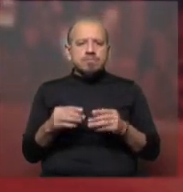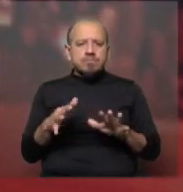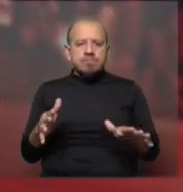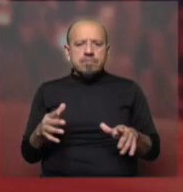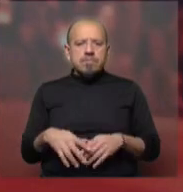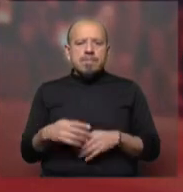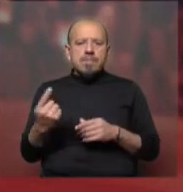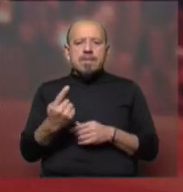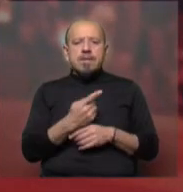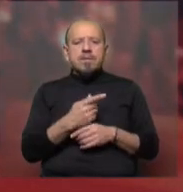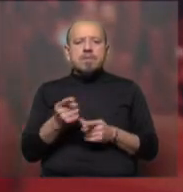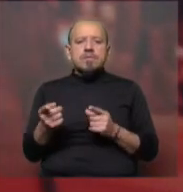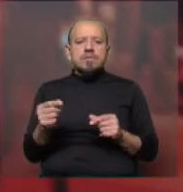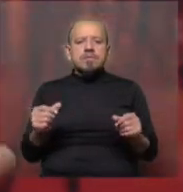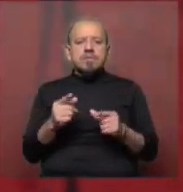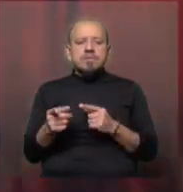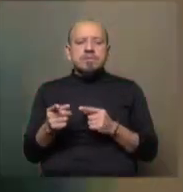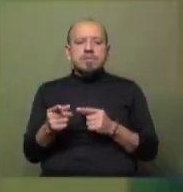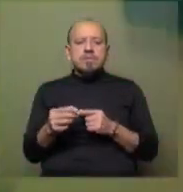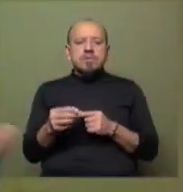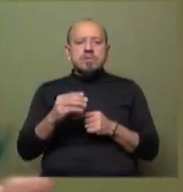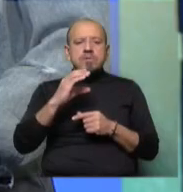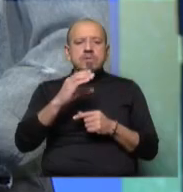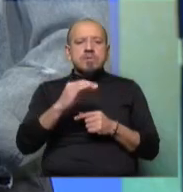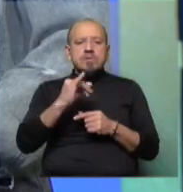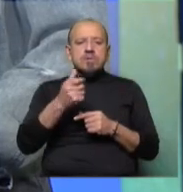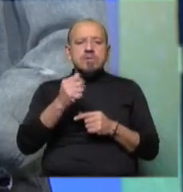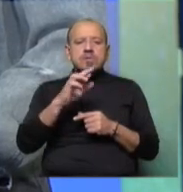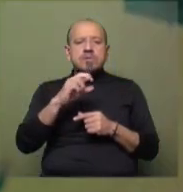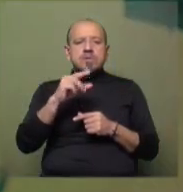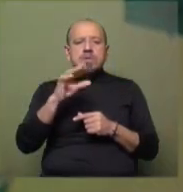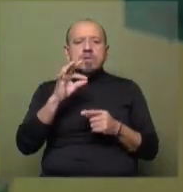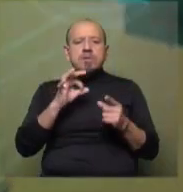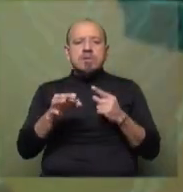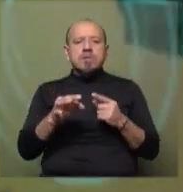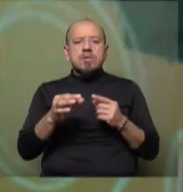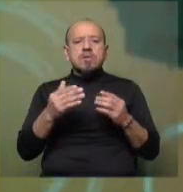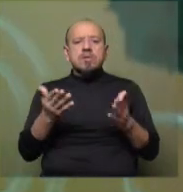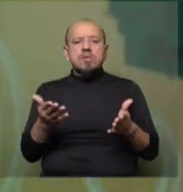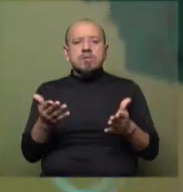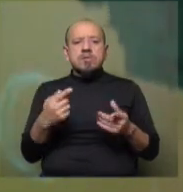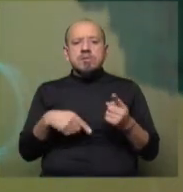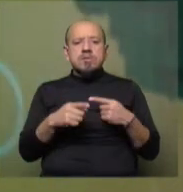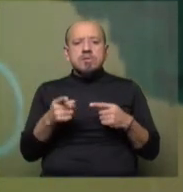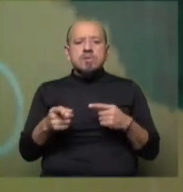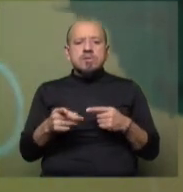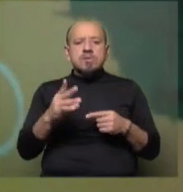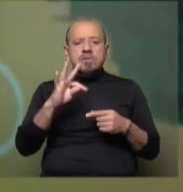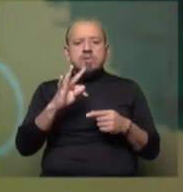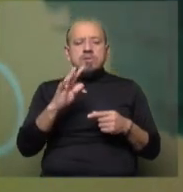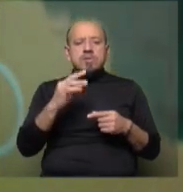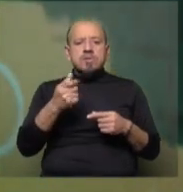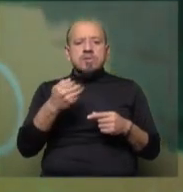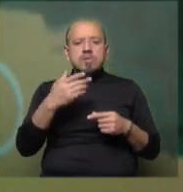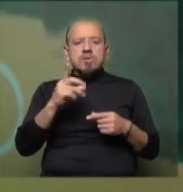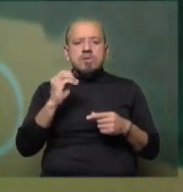tuvimos de cada uno de los autores. Desde Gastón Giarlo, que nos llamó derecho a decir, me encanta cómo quedó Tablas,